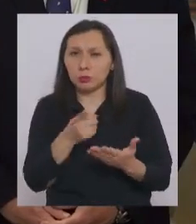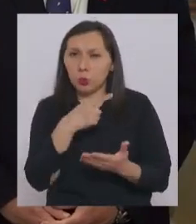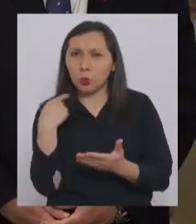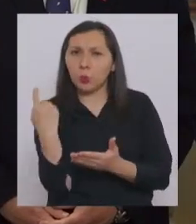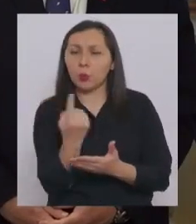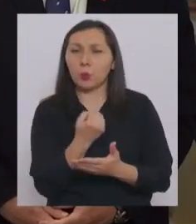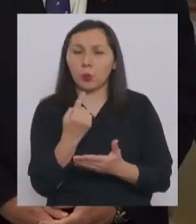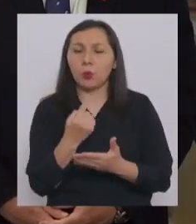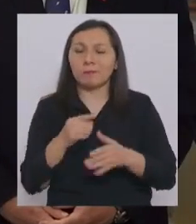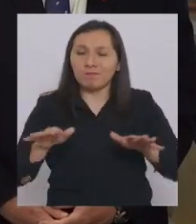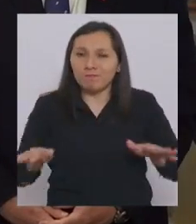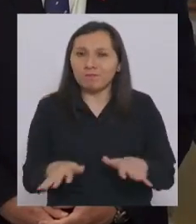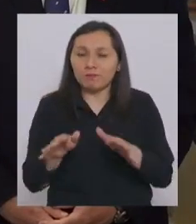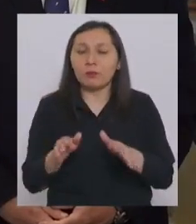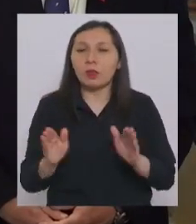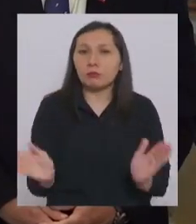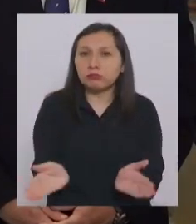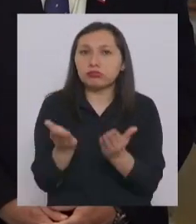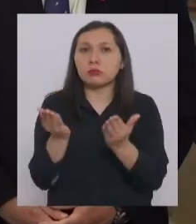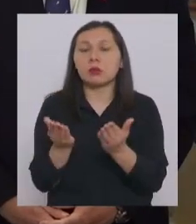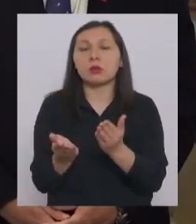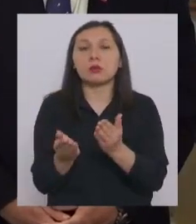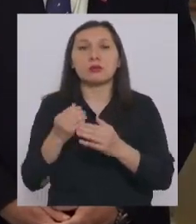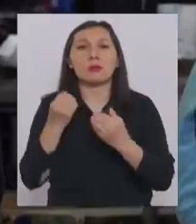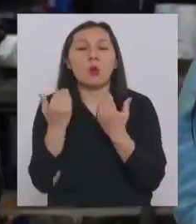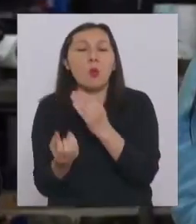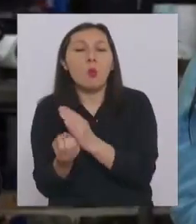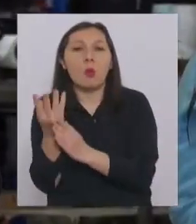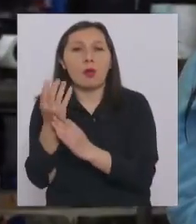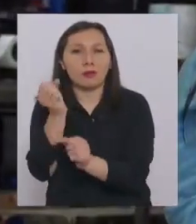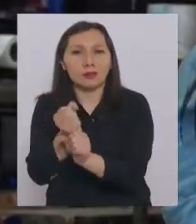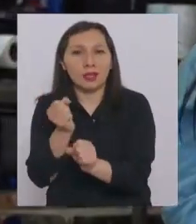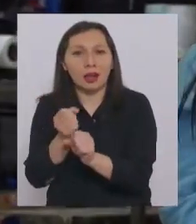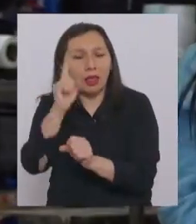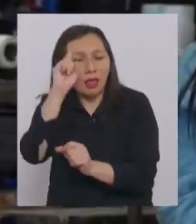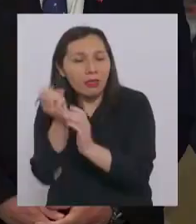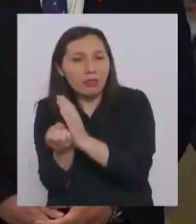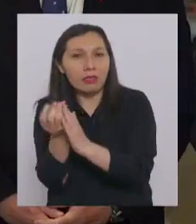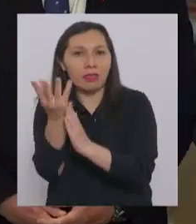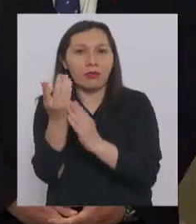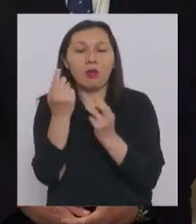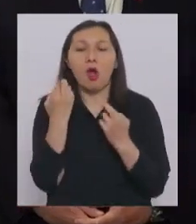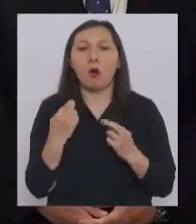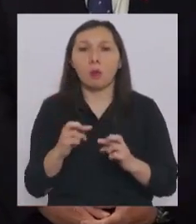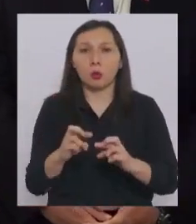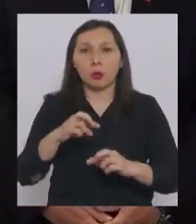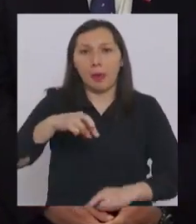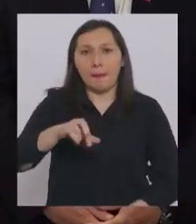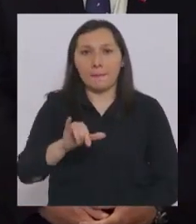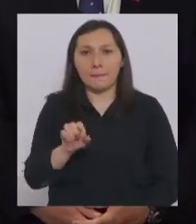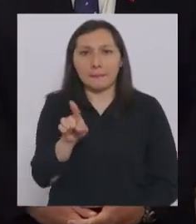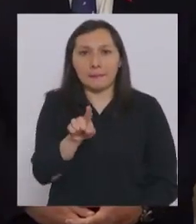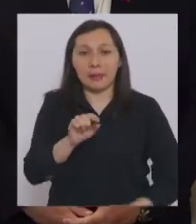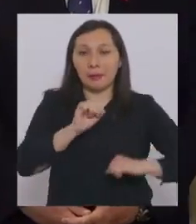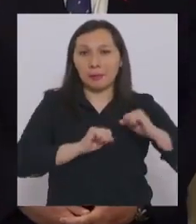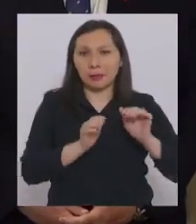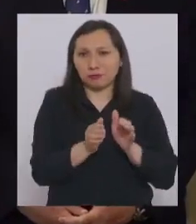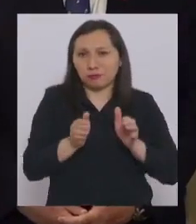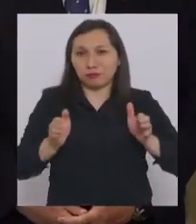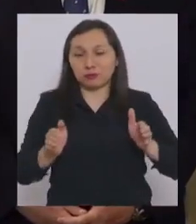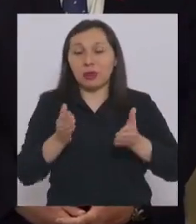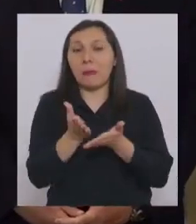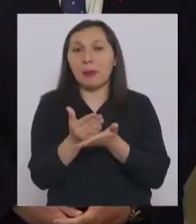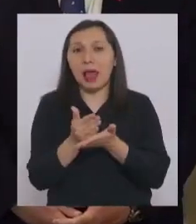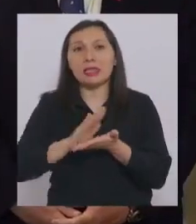esfuerzos, hemos fomentado la creación de empleos, la creación de oportunidades para las pymes, el plan de